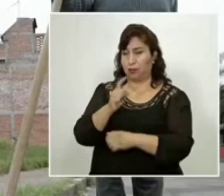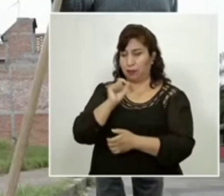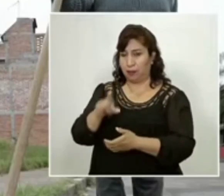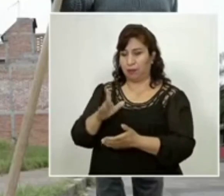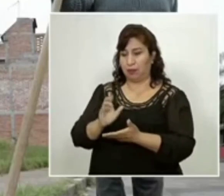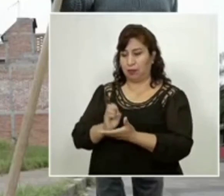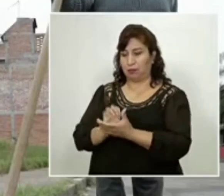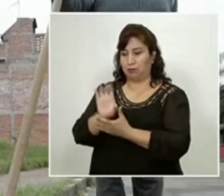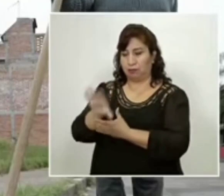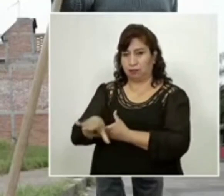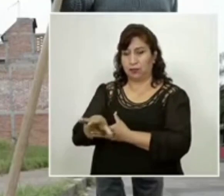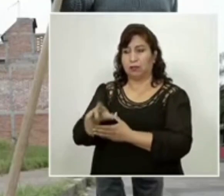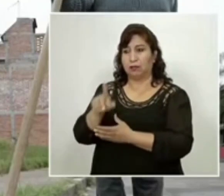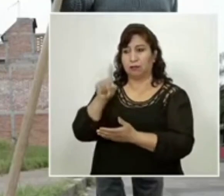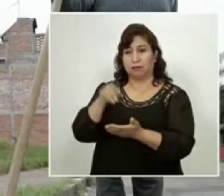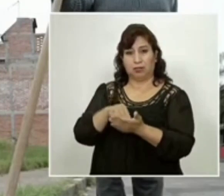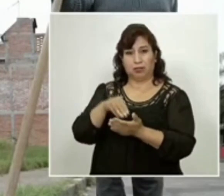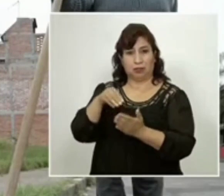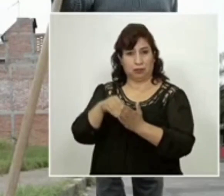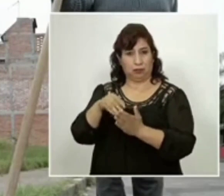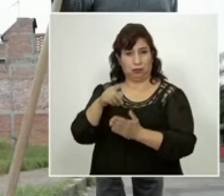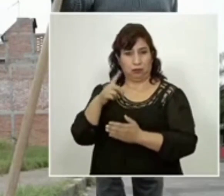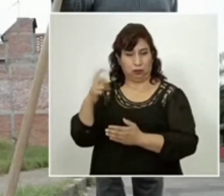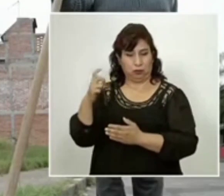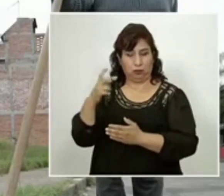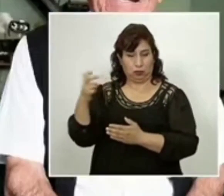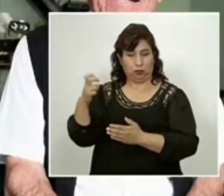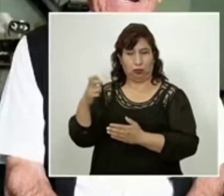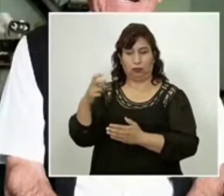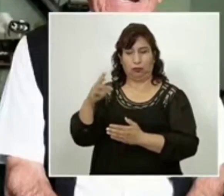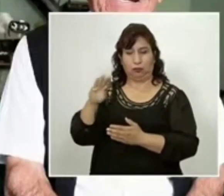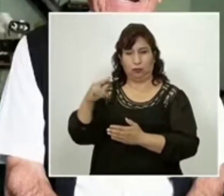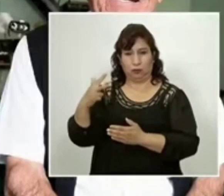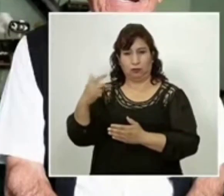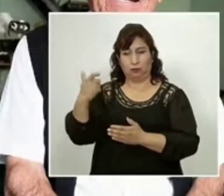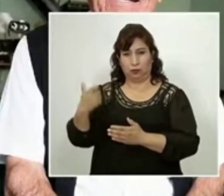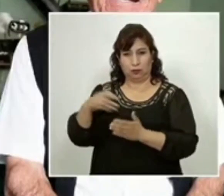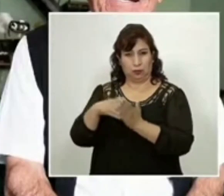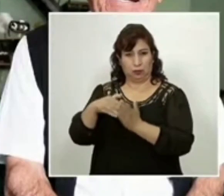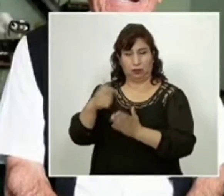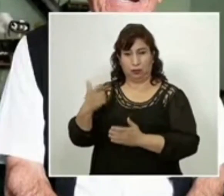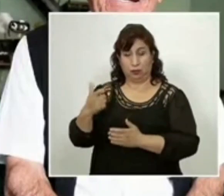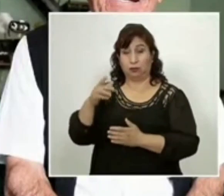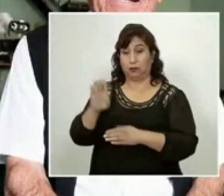año 1.298 millones de pesos en beneficio de